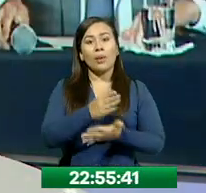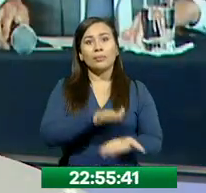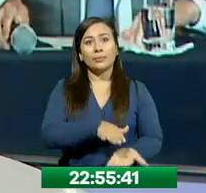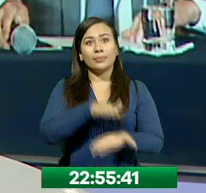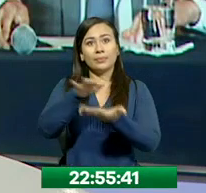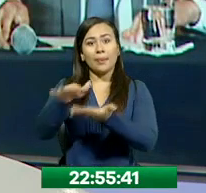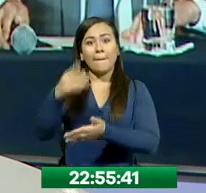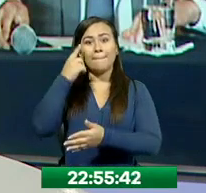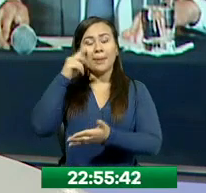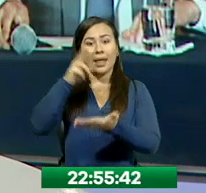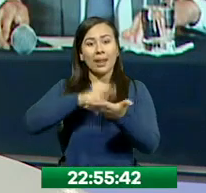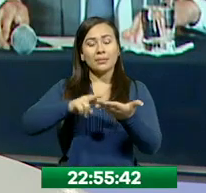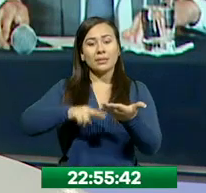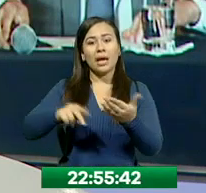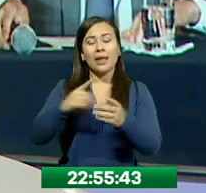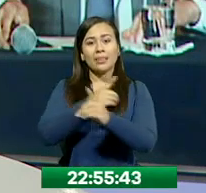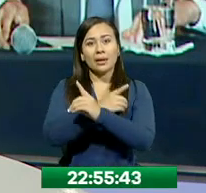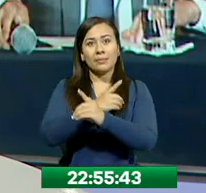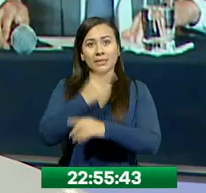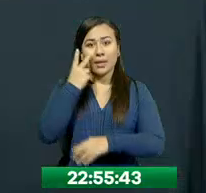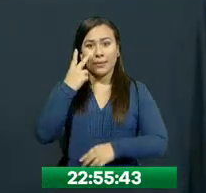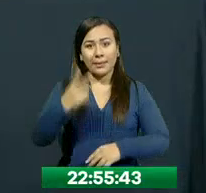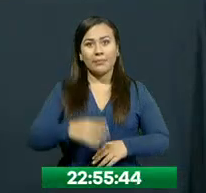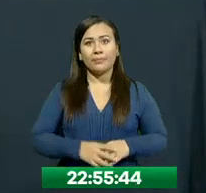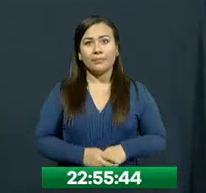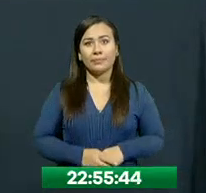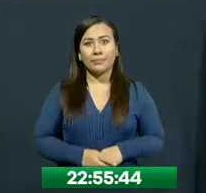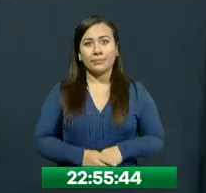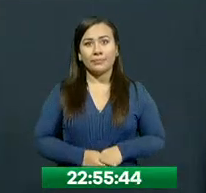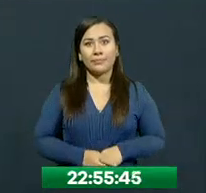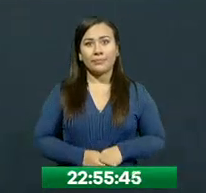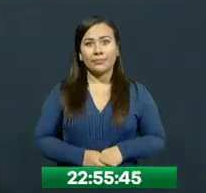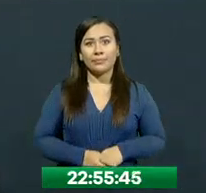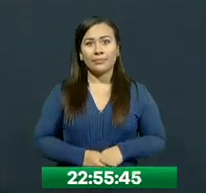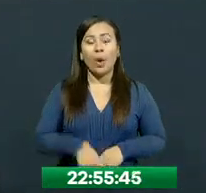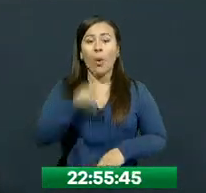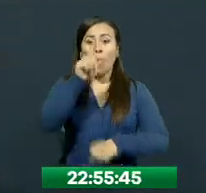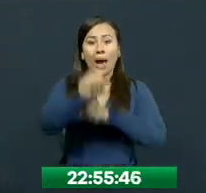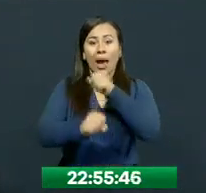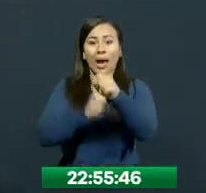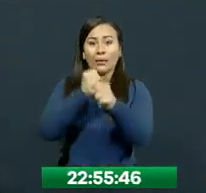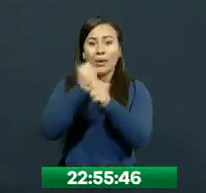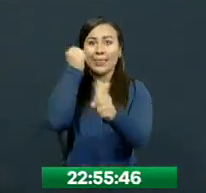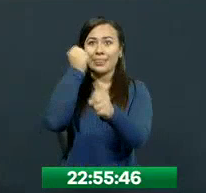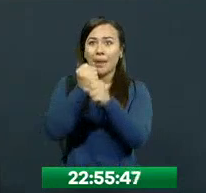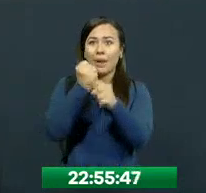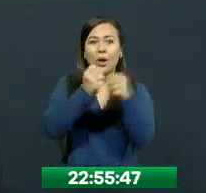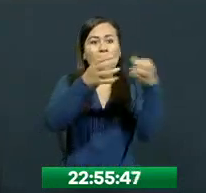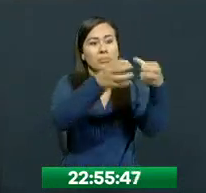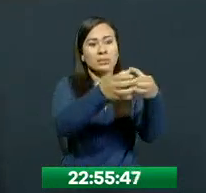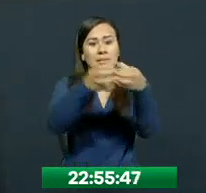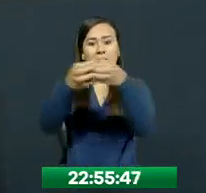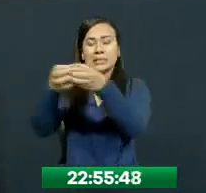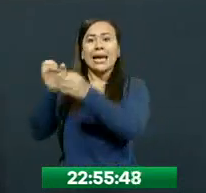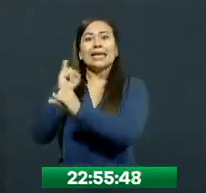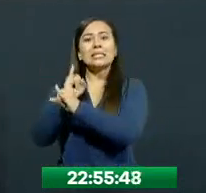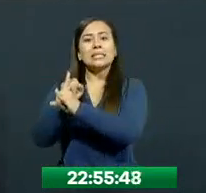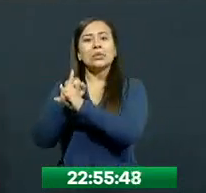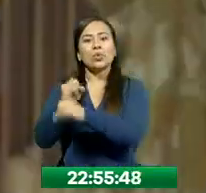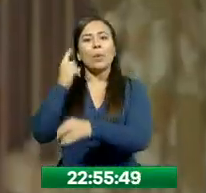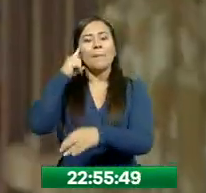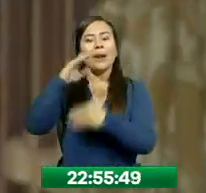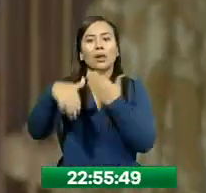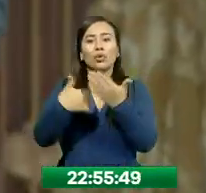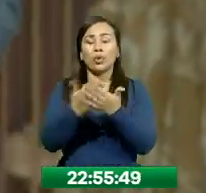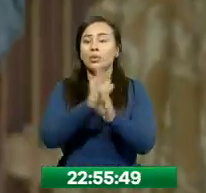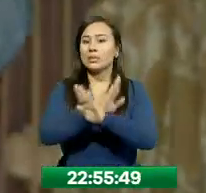la calificación de discapacidad. Veamos. A su señor. Tras un año de trabajo entre varias carteras de Estado y la Academia, Ecuador